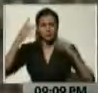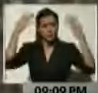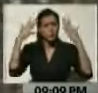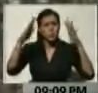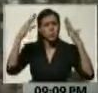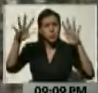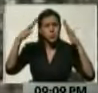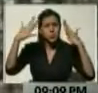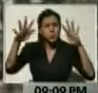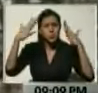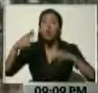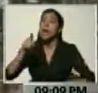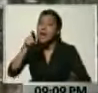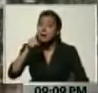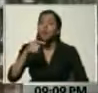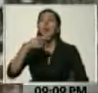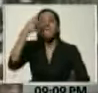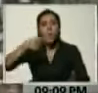La política.